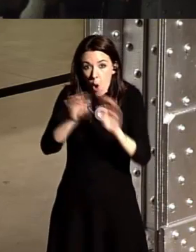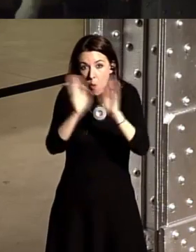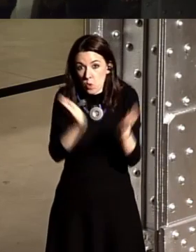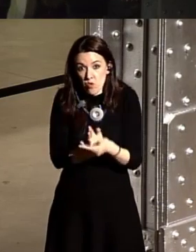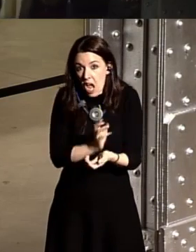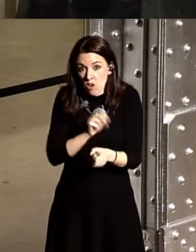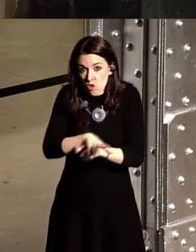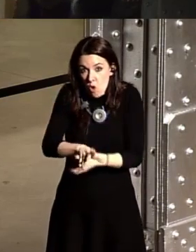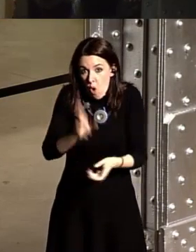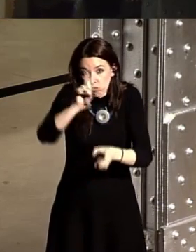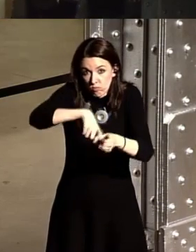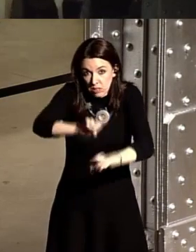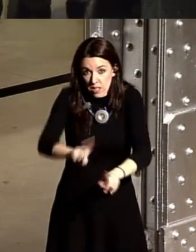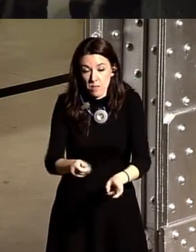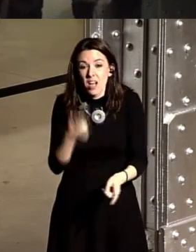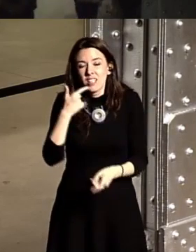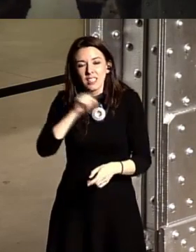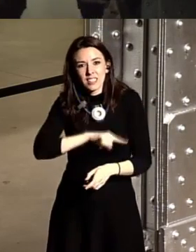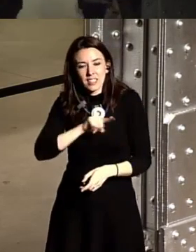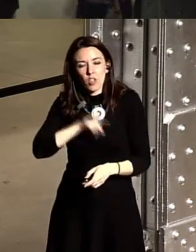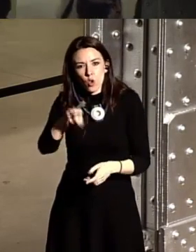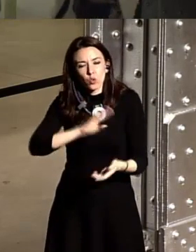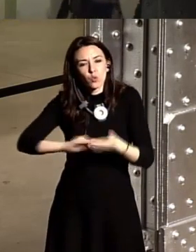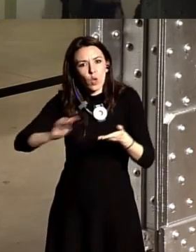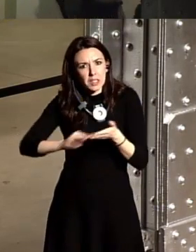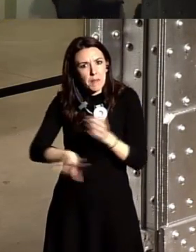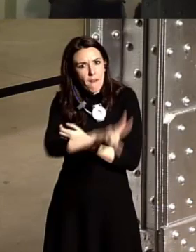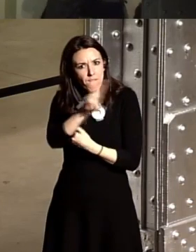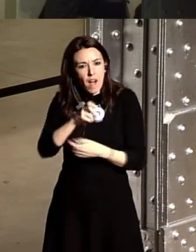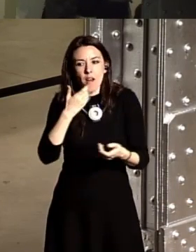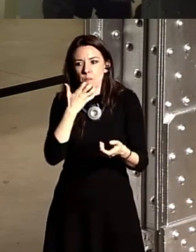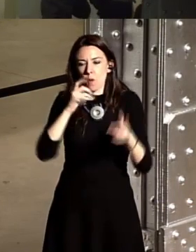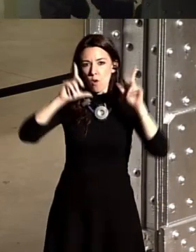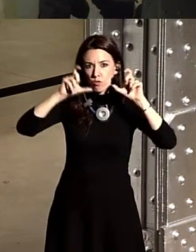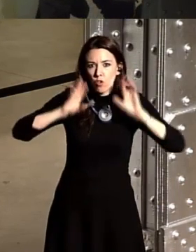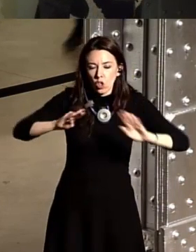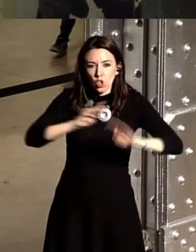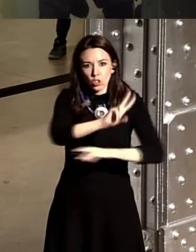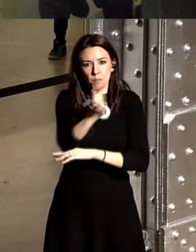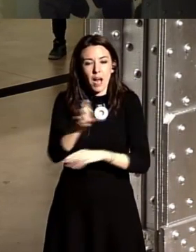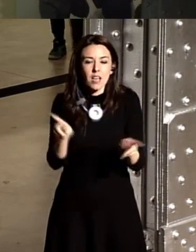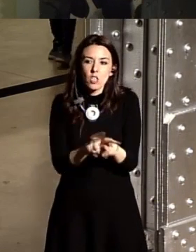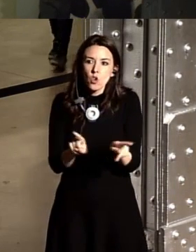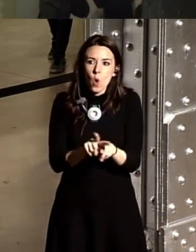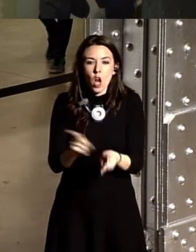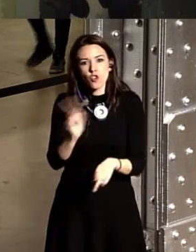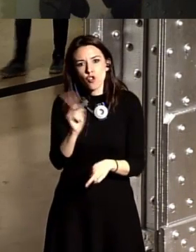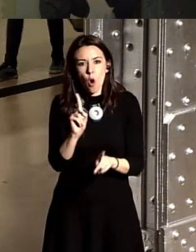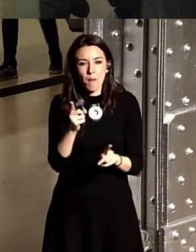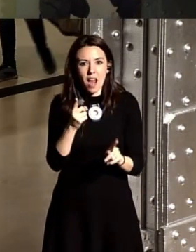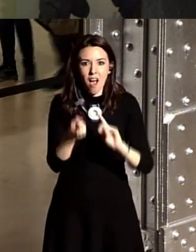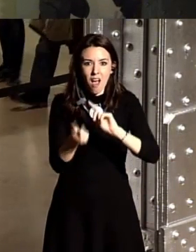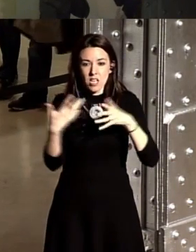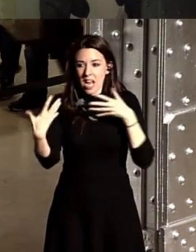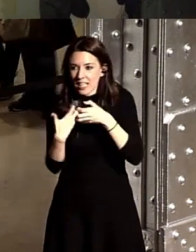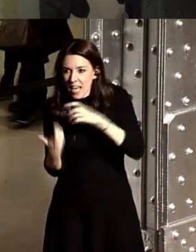Esa sensación de que lo que tú escribes sí puede servir, tus fotos pueden servir para, no quizás cambiar el curso de una